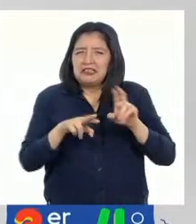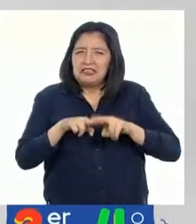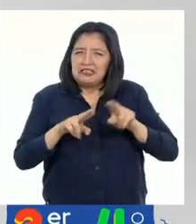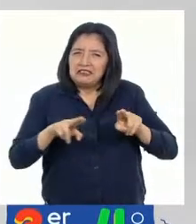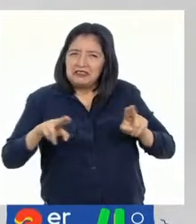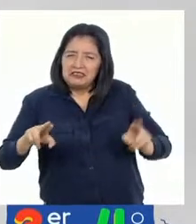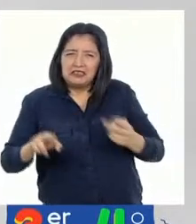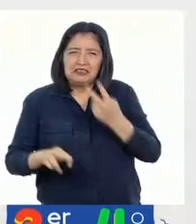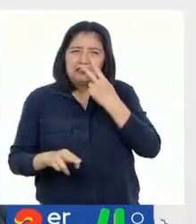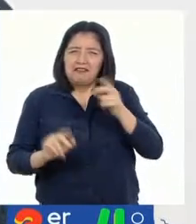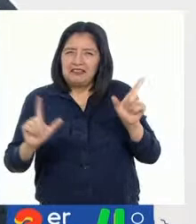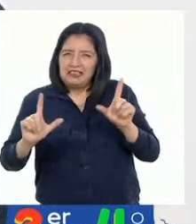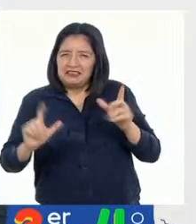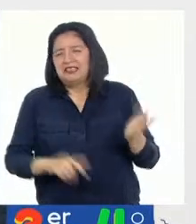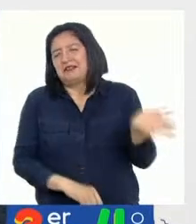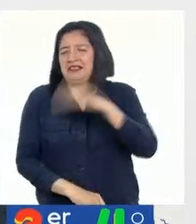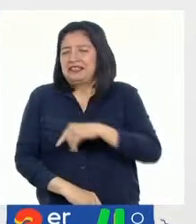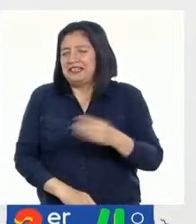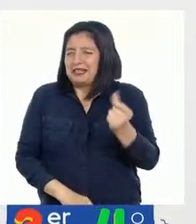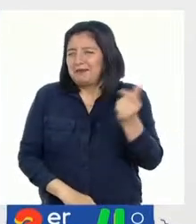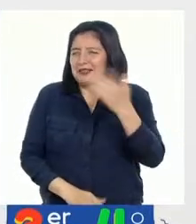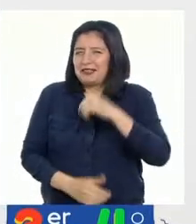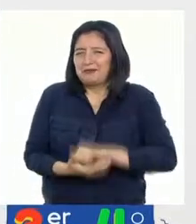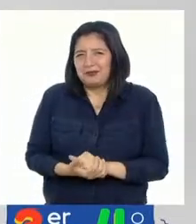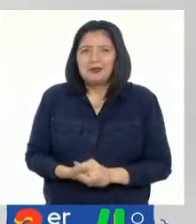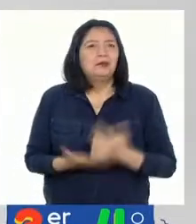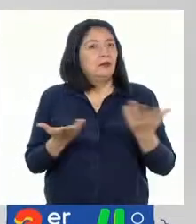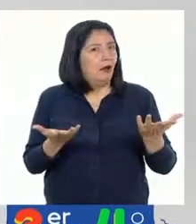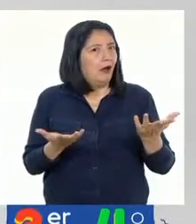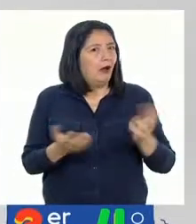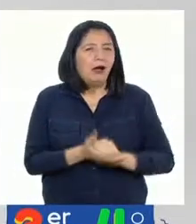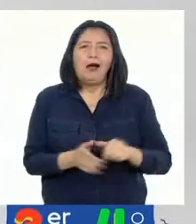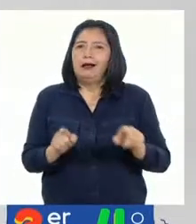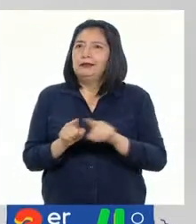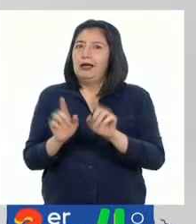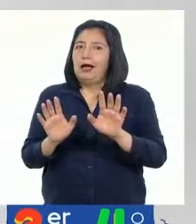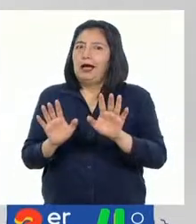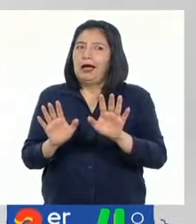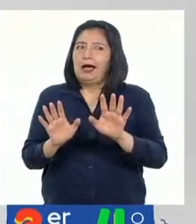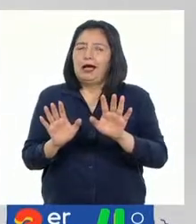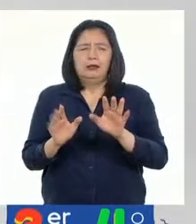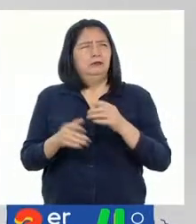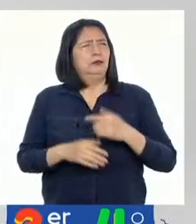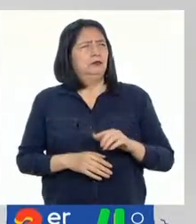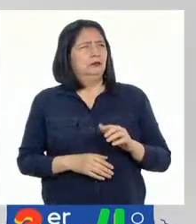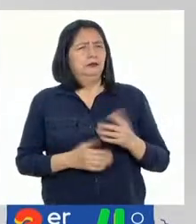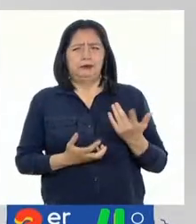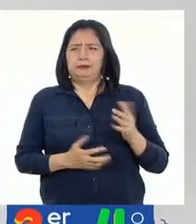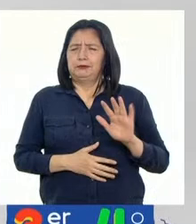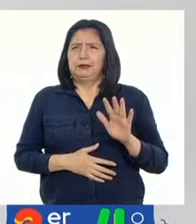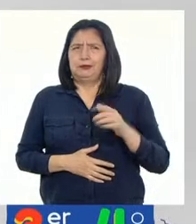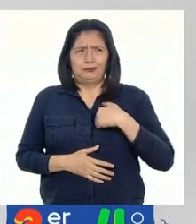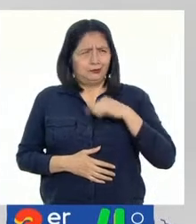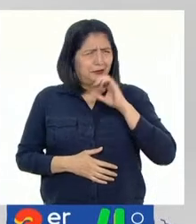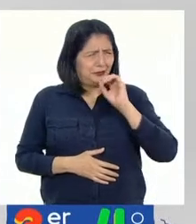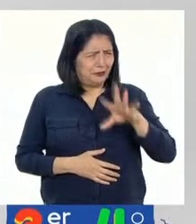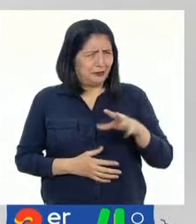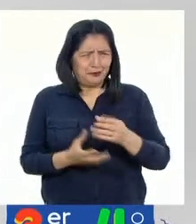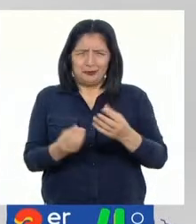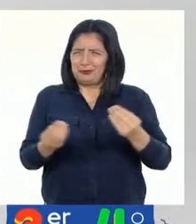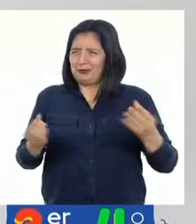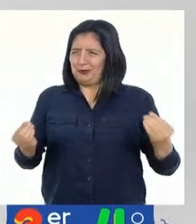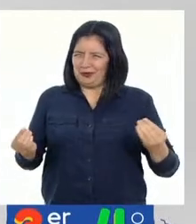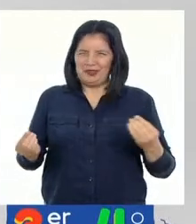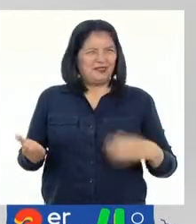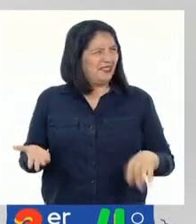ver el programa con ustedes, que venga rapidito a ver la tele. También, esperen, he dicho esto